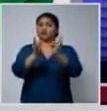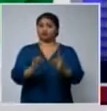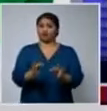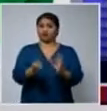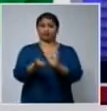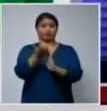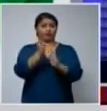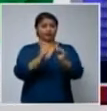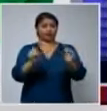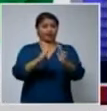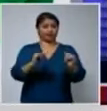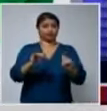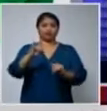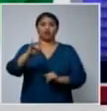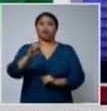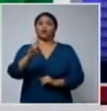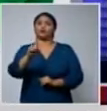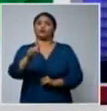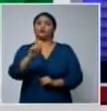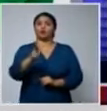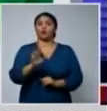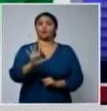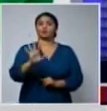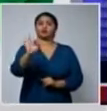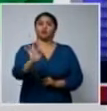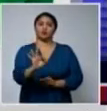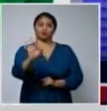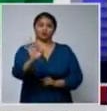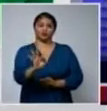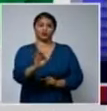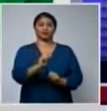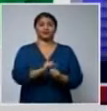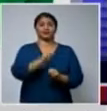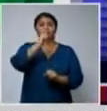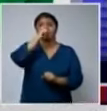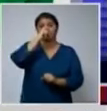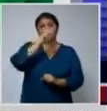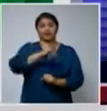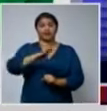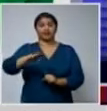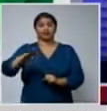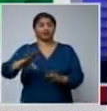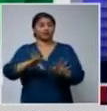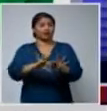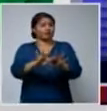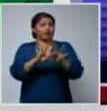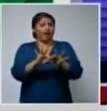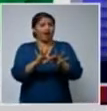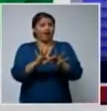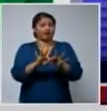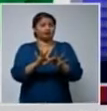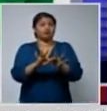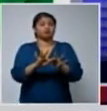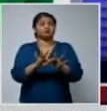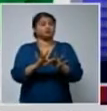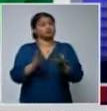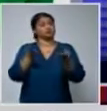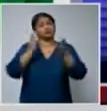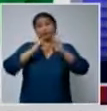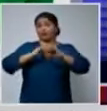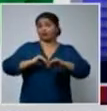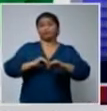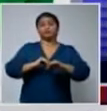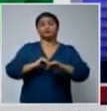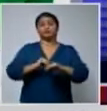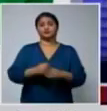país. No se reportan ni pacientes graves ni pacientes críticos. Y